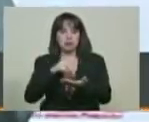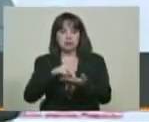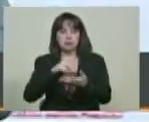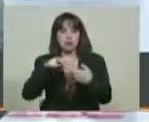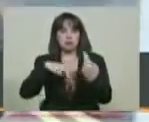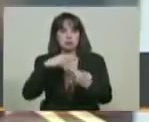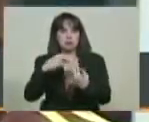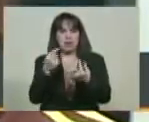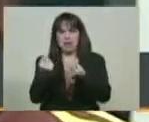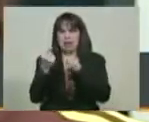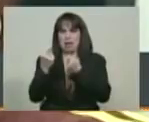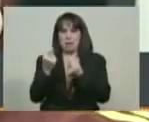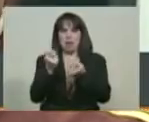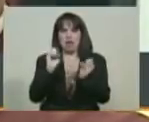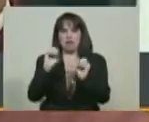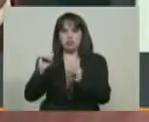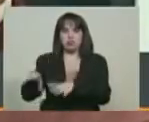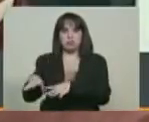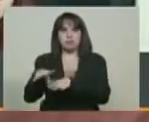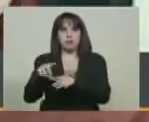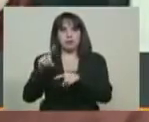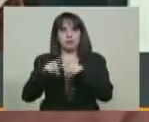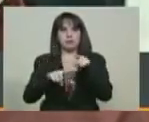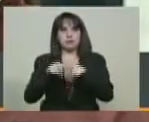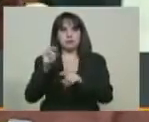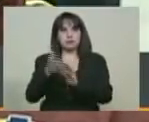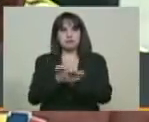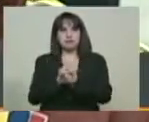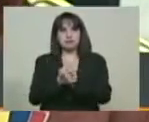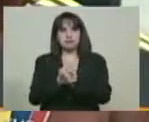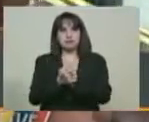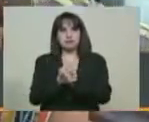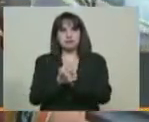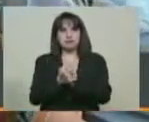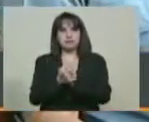Sin jamás abandonar las alegrías de la juventud.